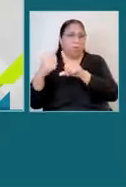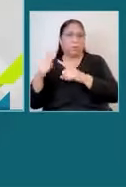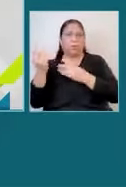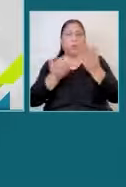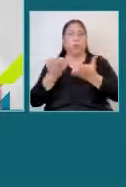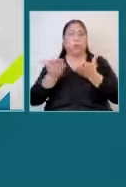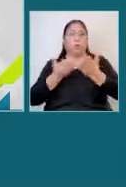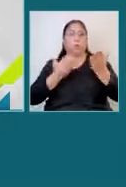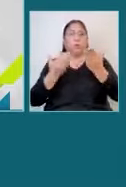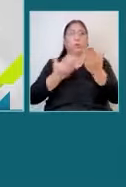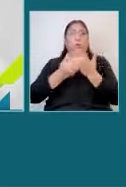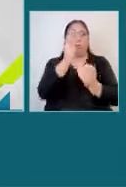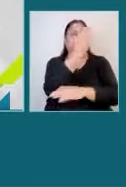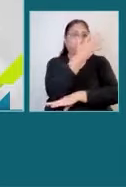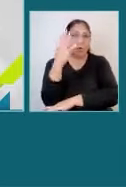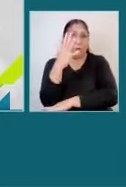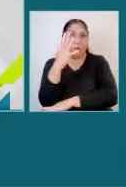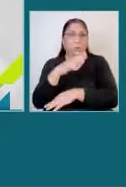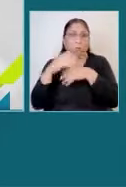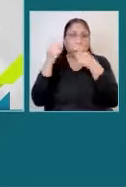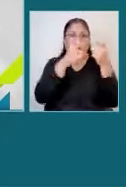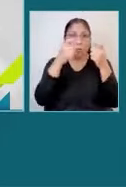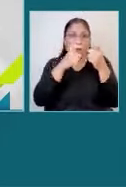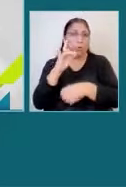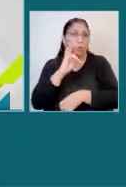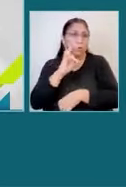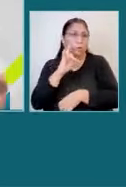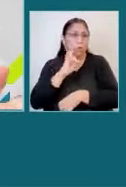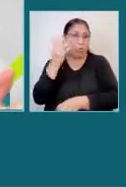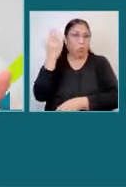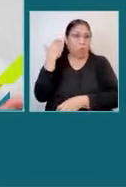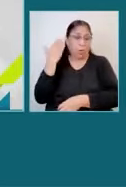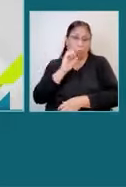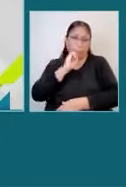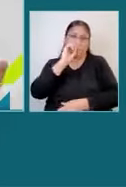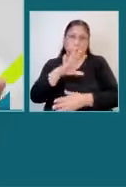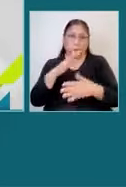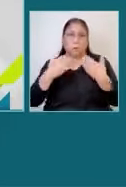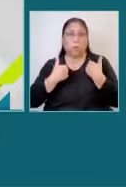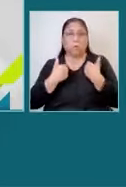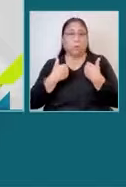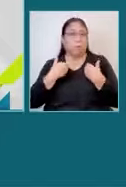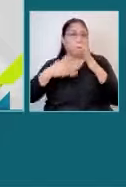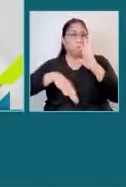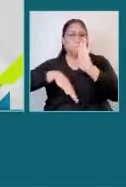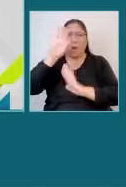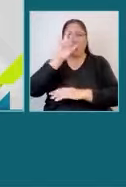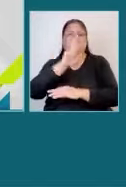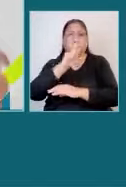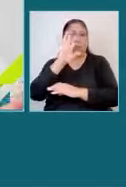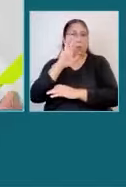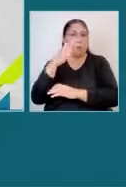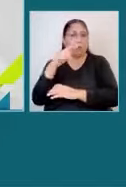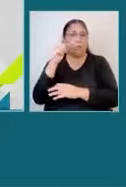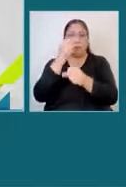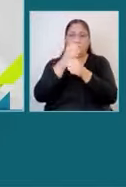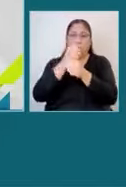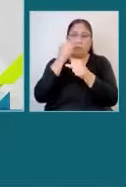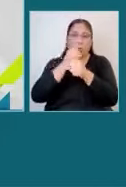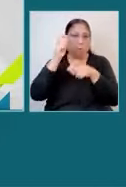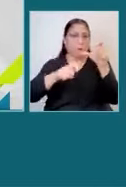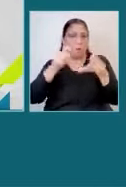Servicio Forestal de los Estados Unidos, que como mencionaba anteriormente, cuenta con más de 35.000 empleados, más